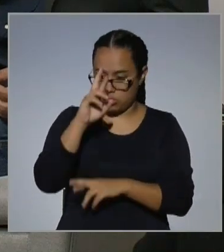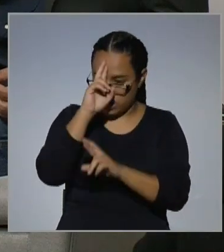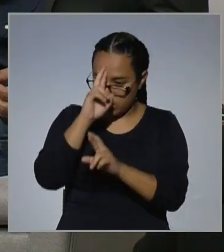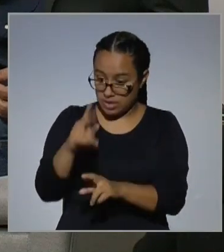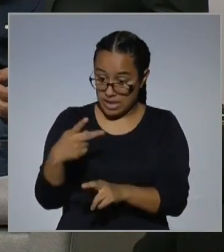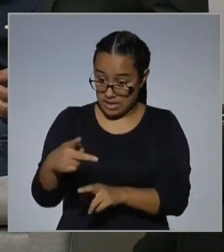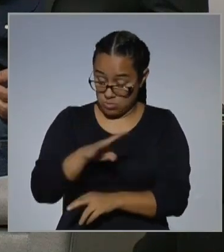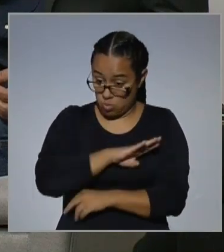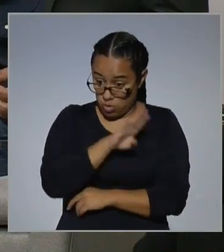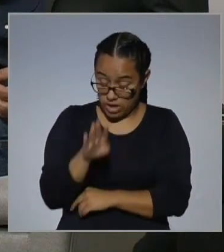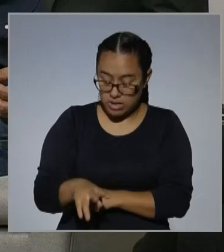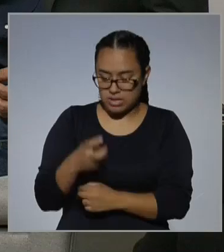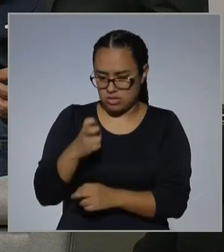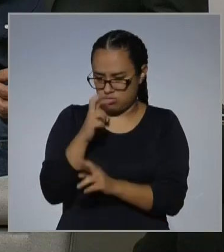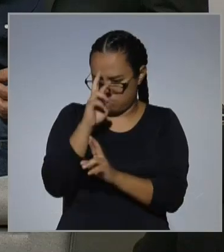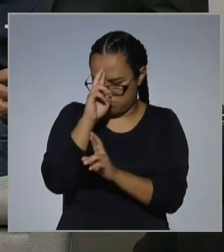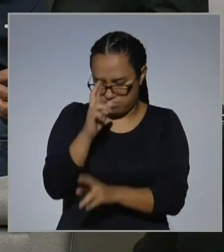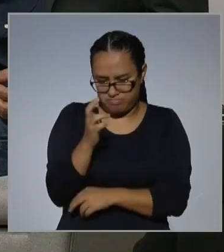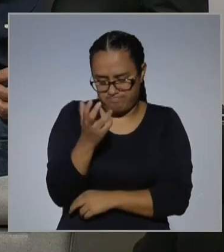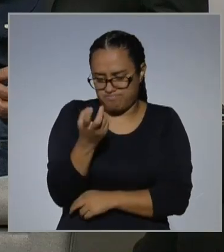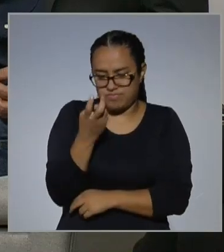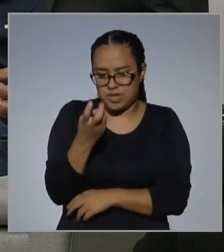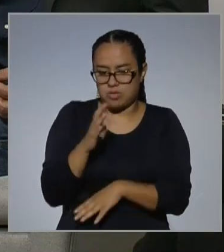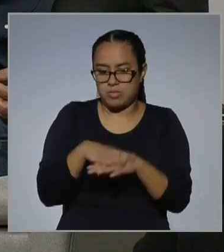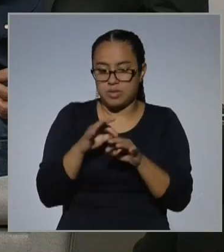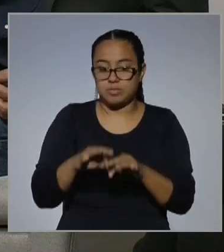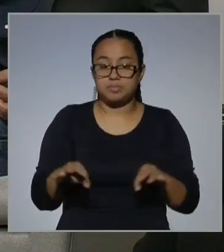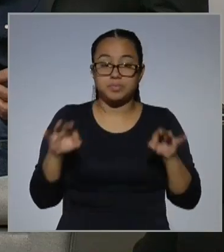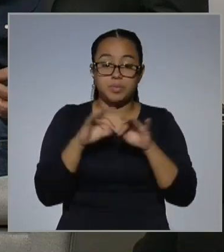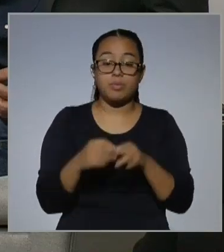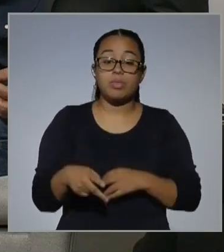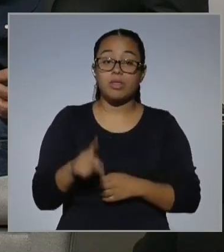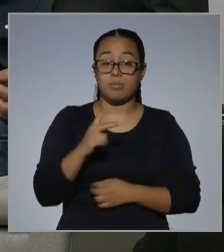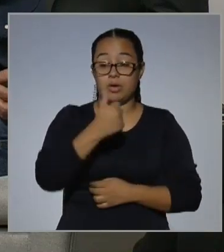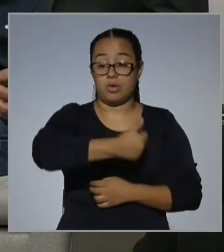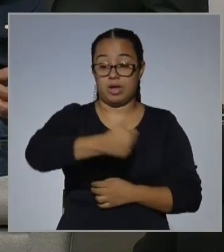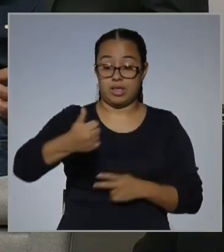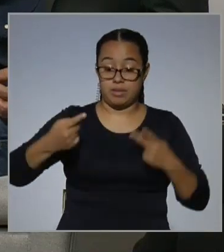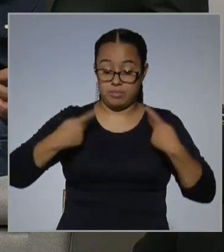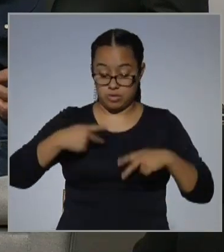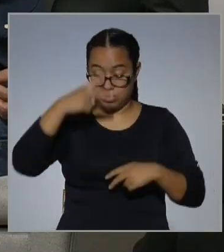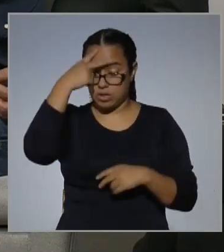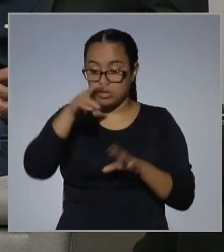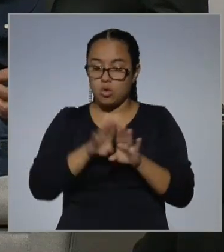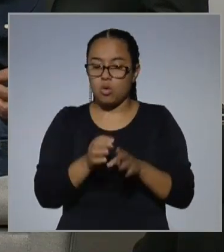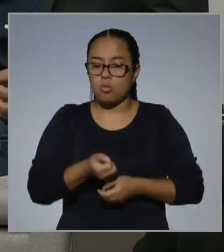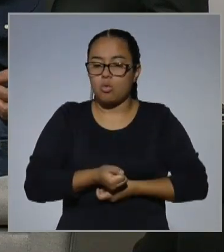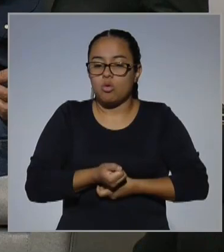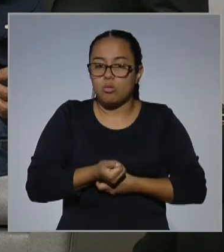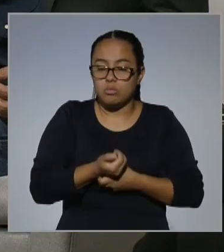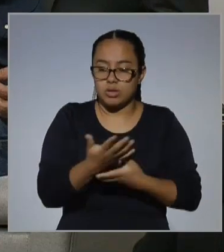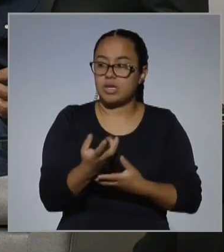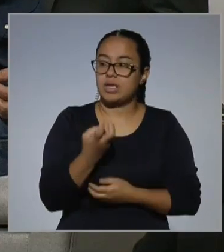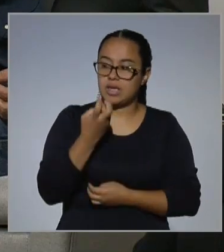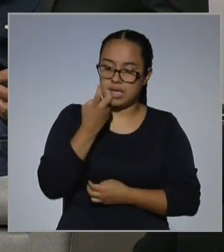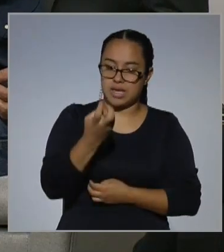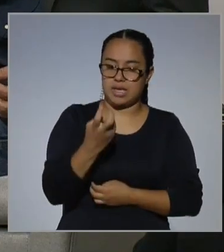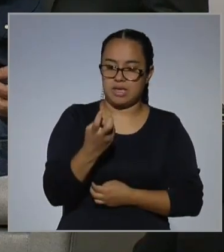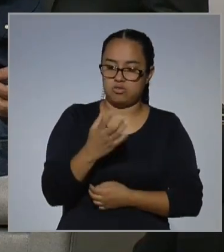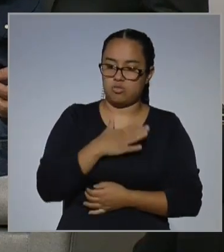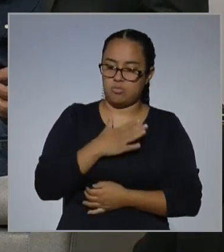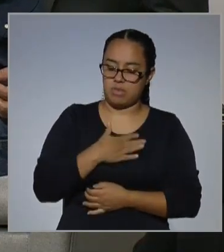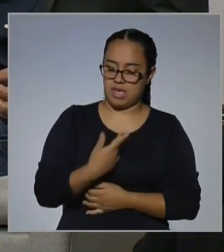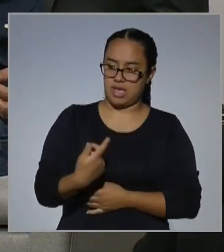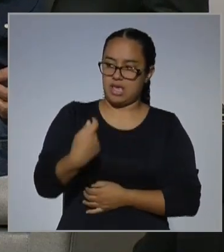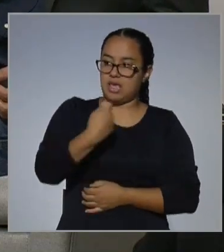la muerte, por supuesto que siempre está por delante, pero la manera en que lo expresamos los mexicanos es lo que nos está dando también